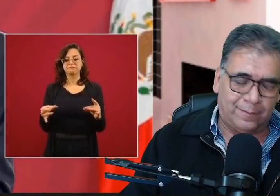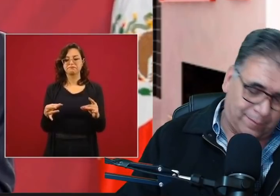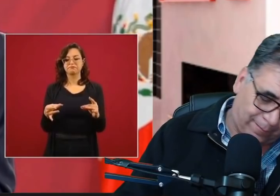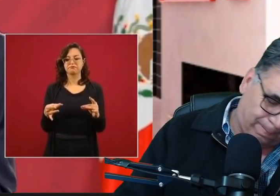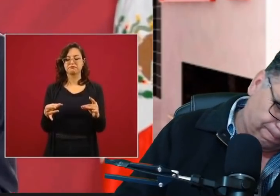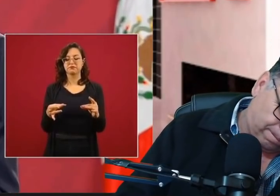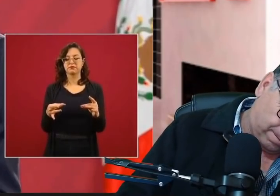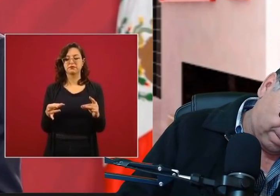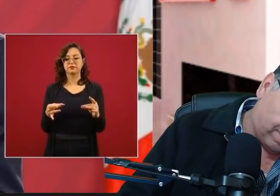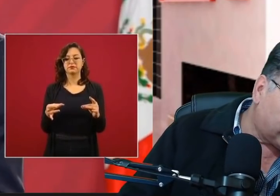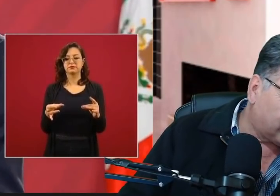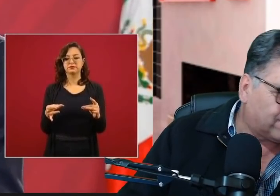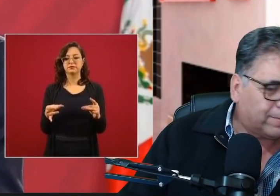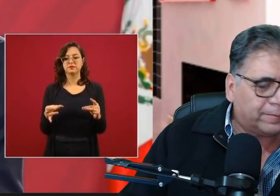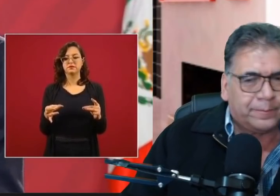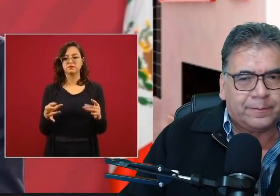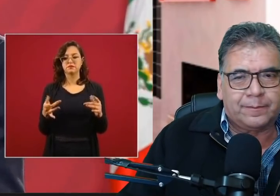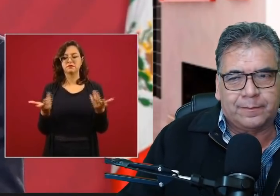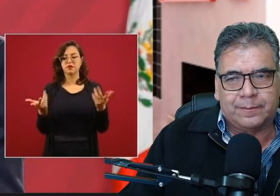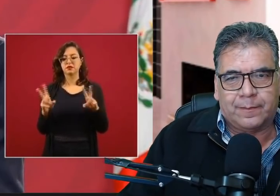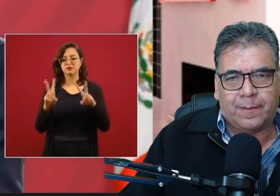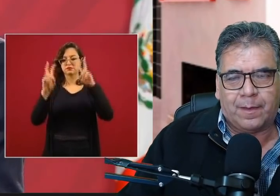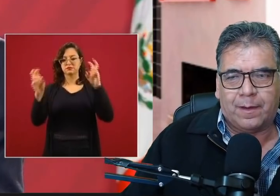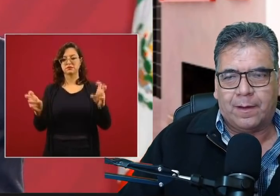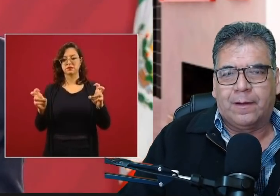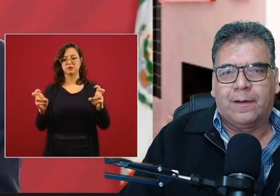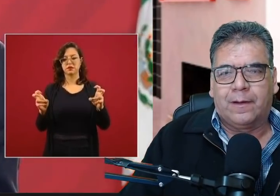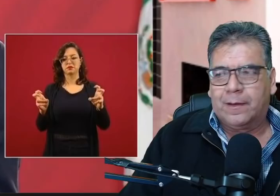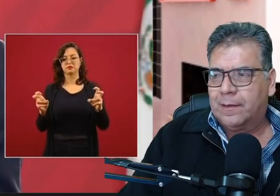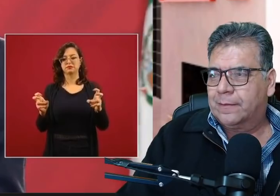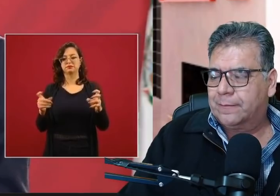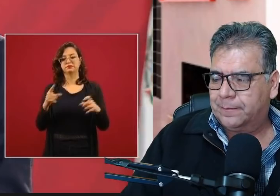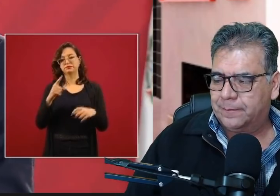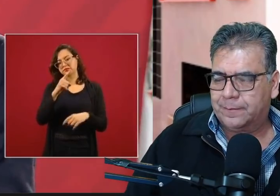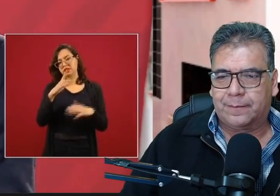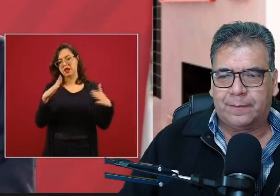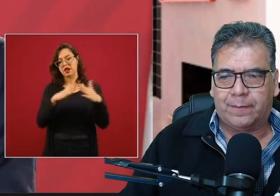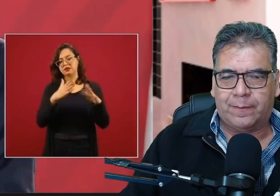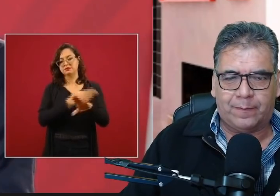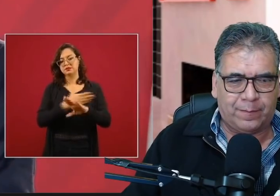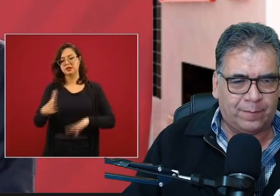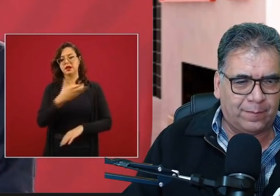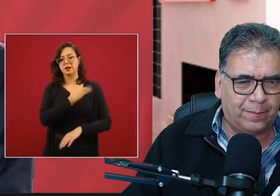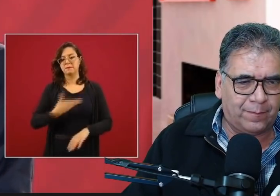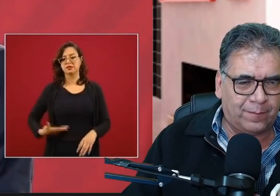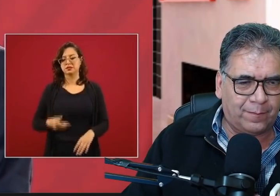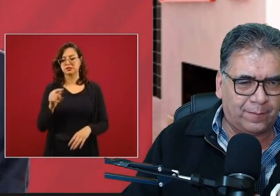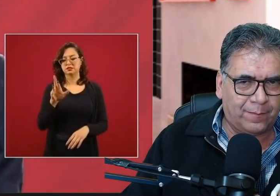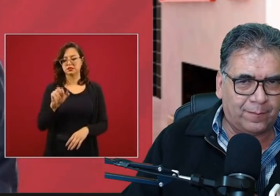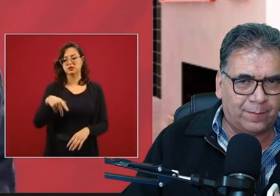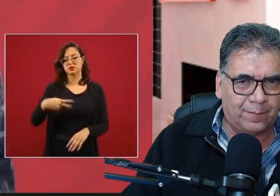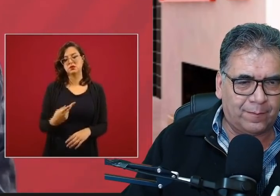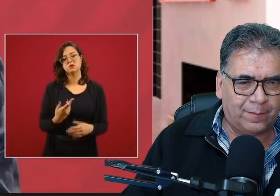el compromiso que hicimos y que suscribimos en la Casa Blanca con el presidente Donald